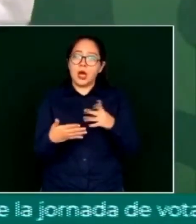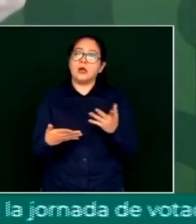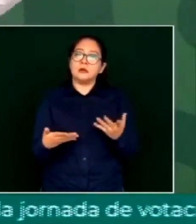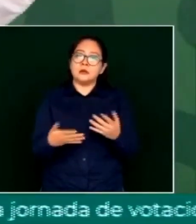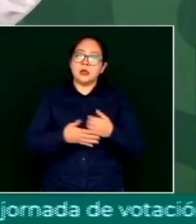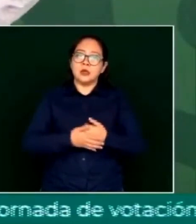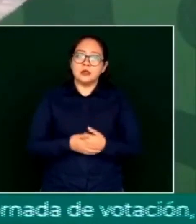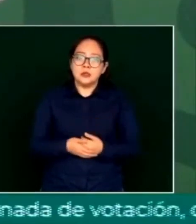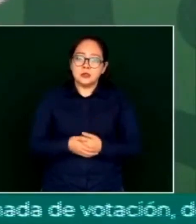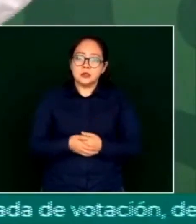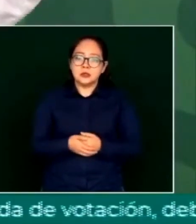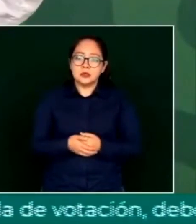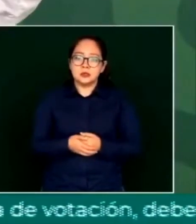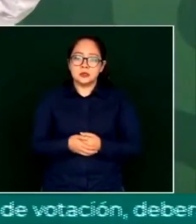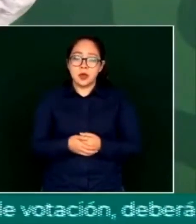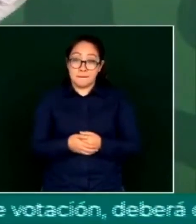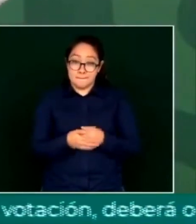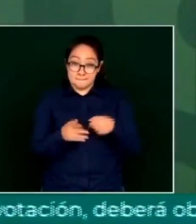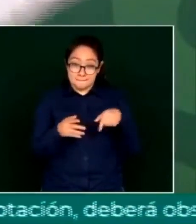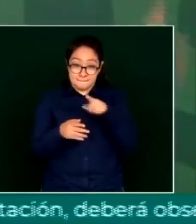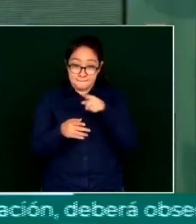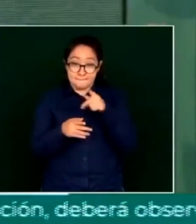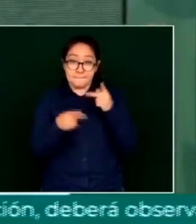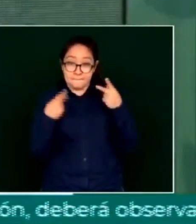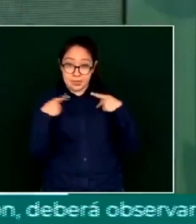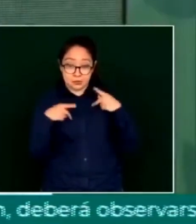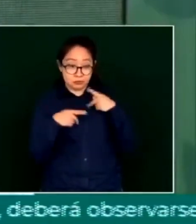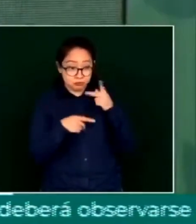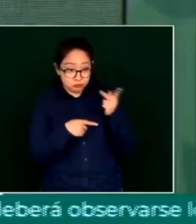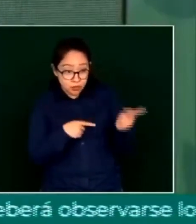de que el INE esté difundiendo